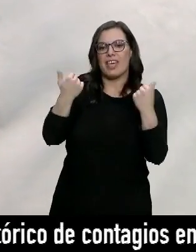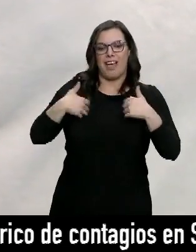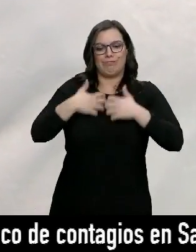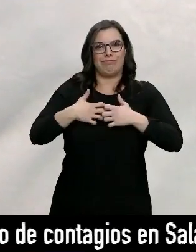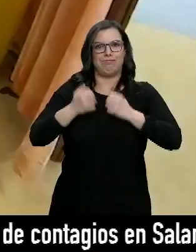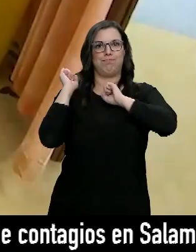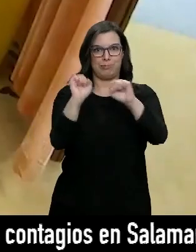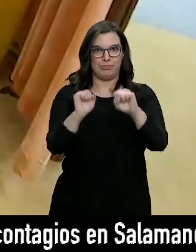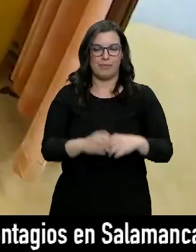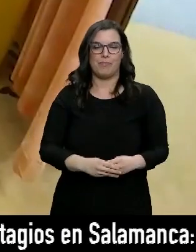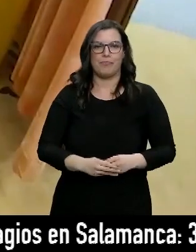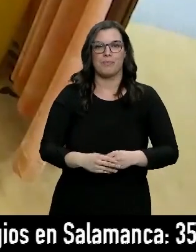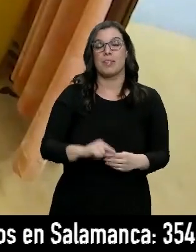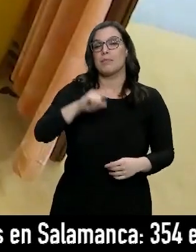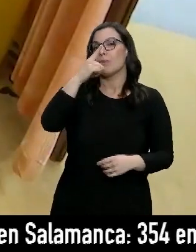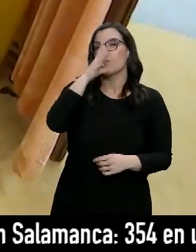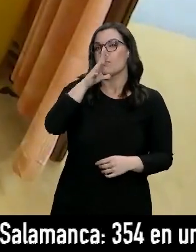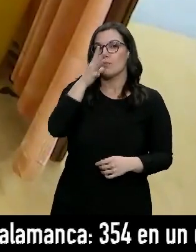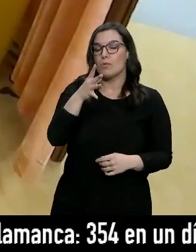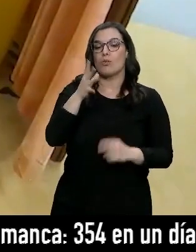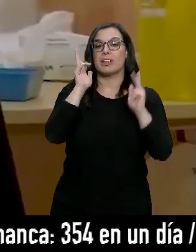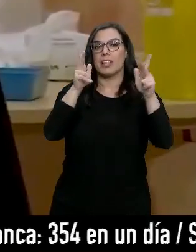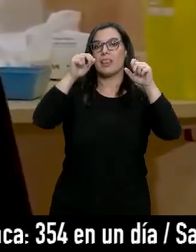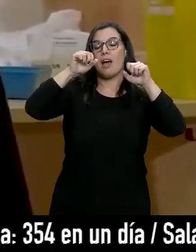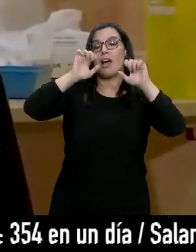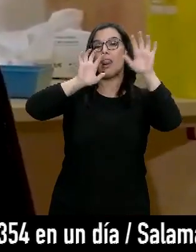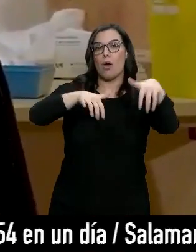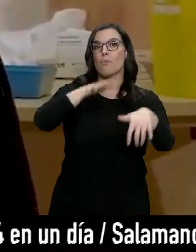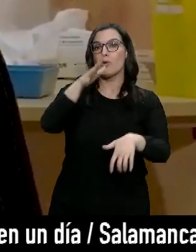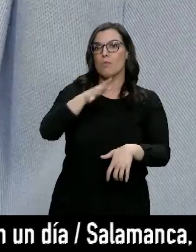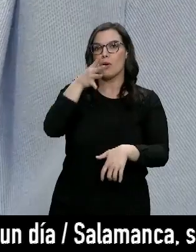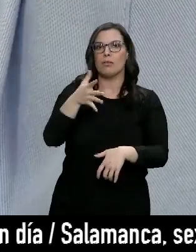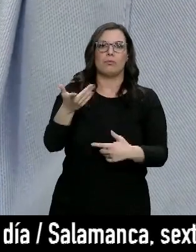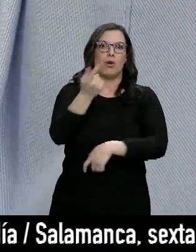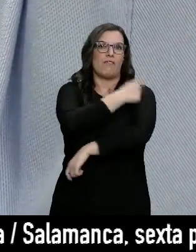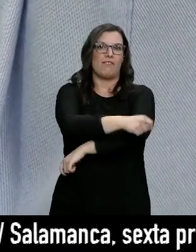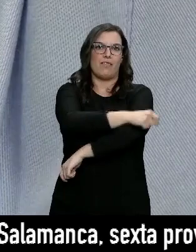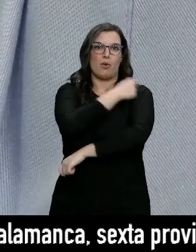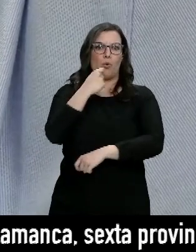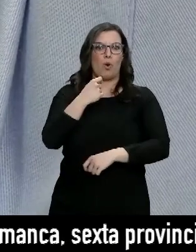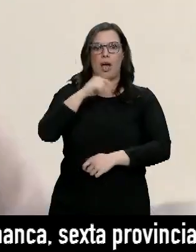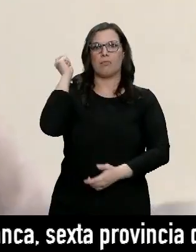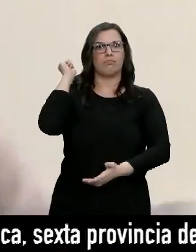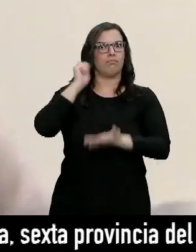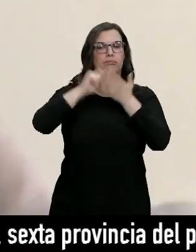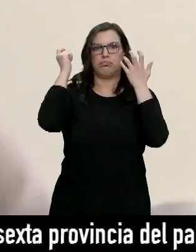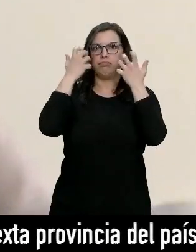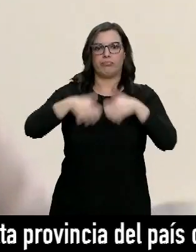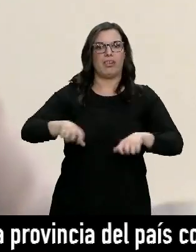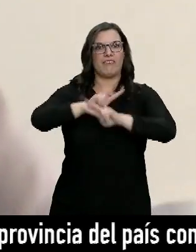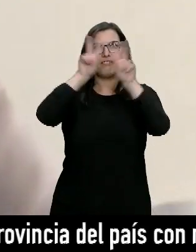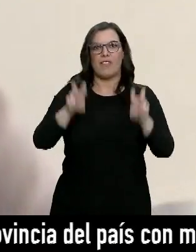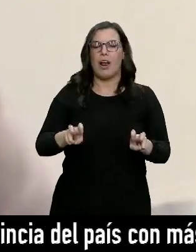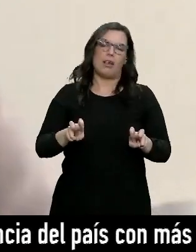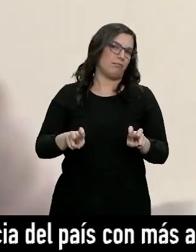La primera explicación a lo ocurrido en las residencias de León está clara. Ninguna vacuna es efectiva desde el primer momento. La primera vacuna puede